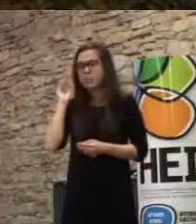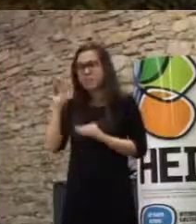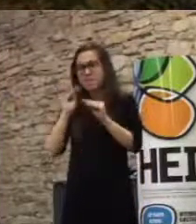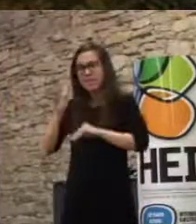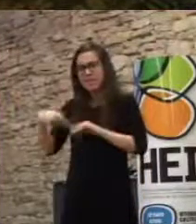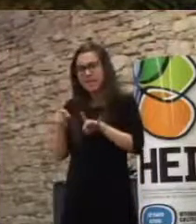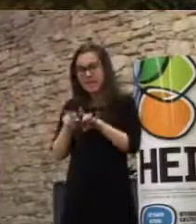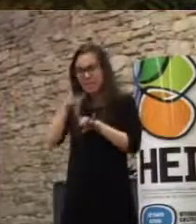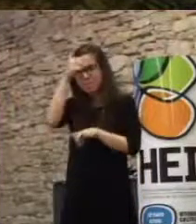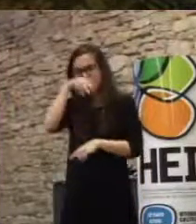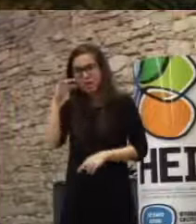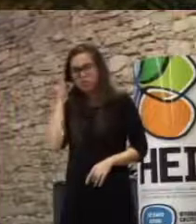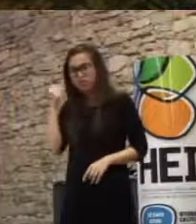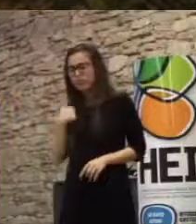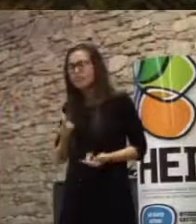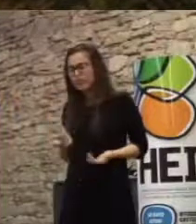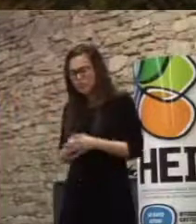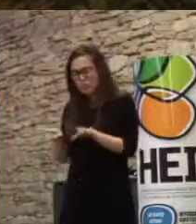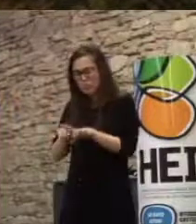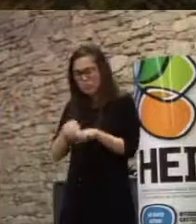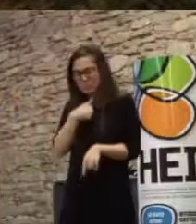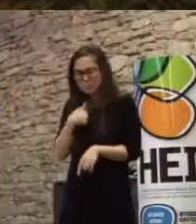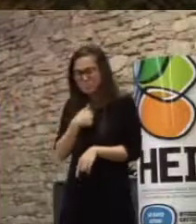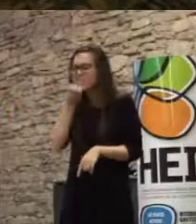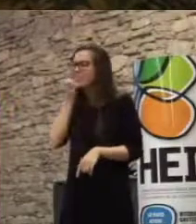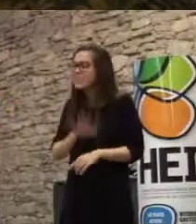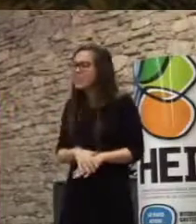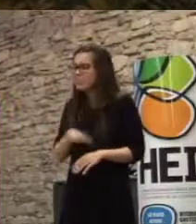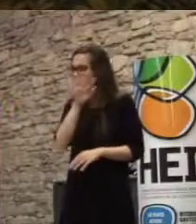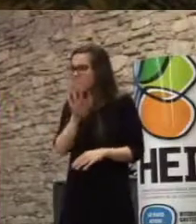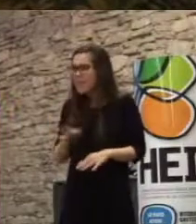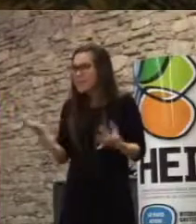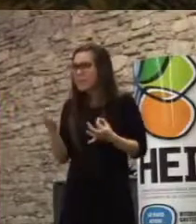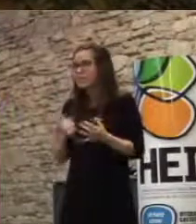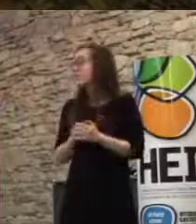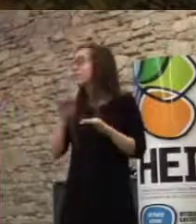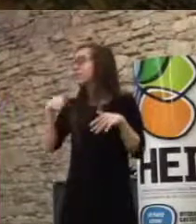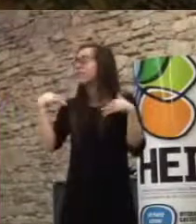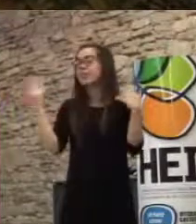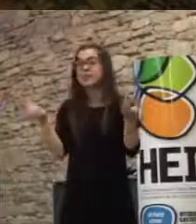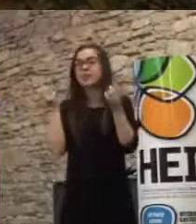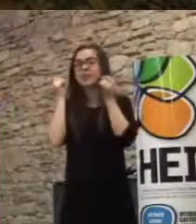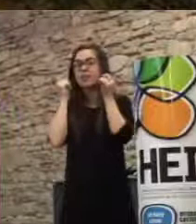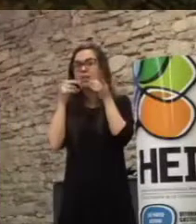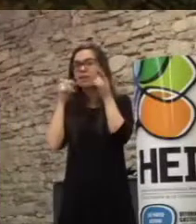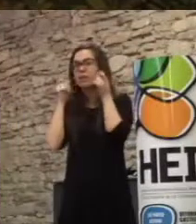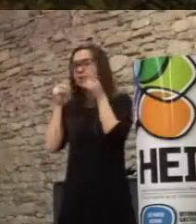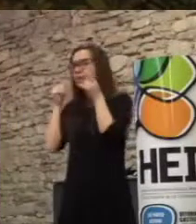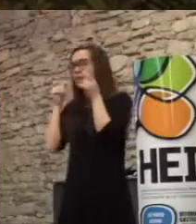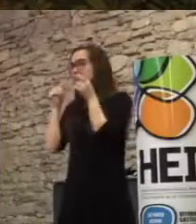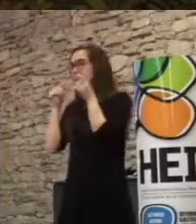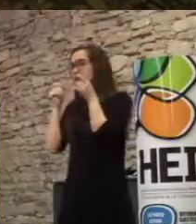hermano hermana cómo soy yo como hermano como hermana para ti porque entonces vas a averiguar cosas de ti que se van a abrir las puertas del cielo